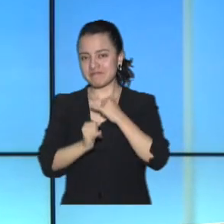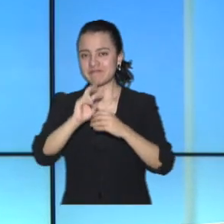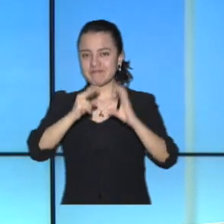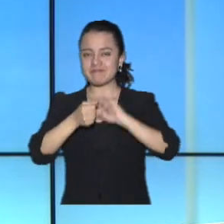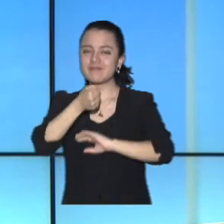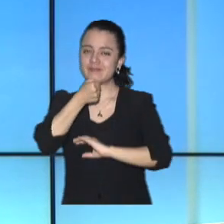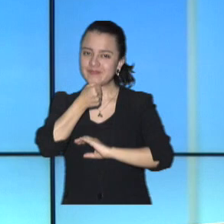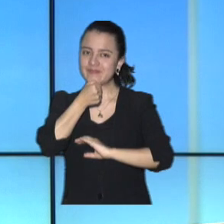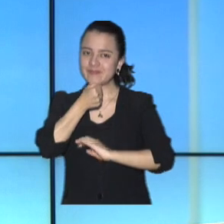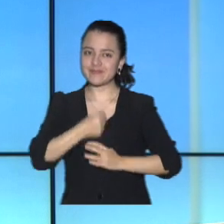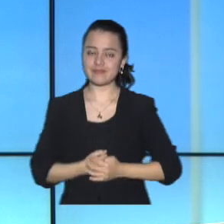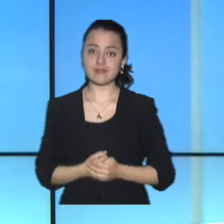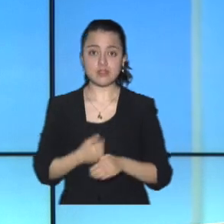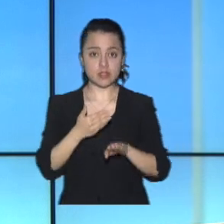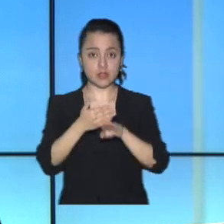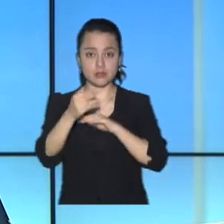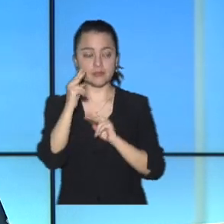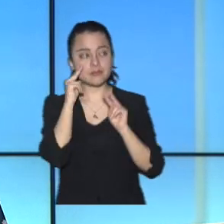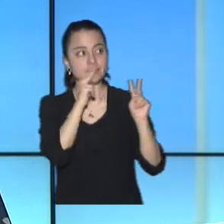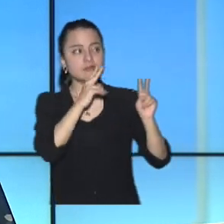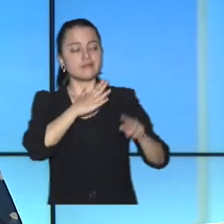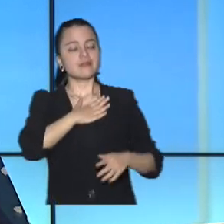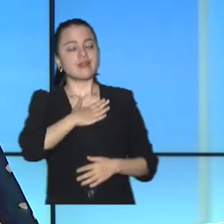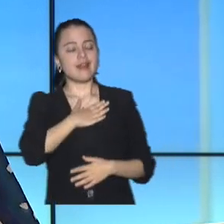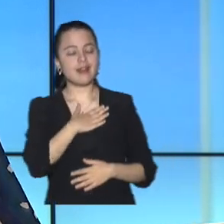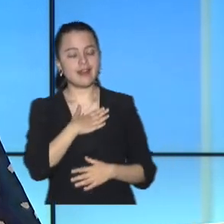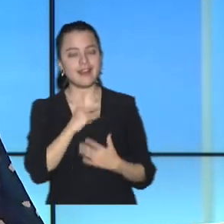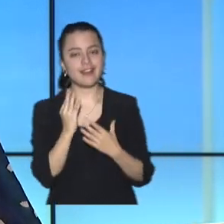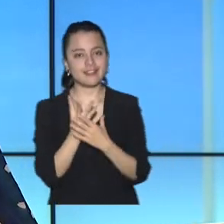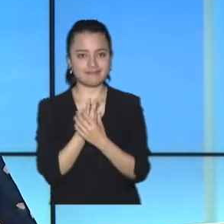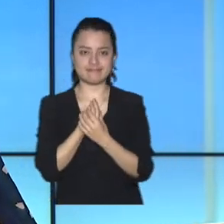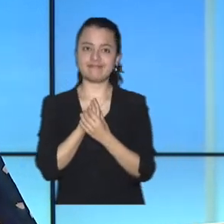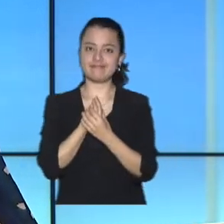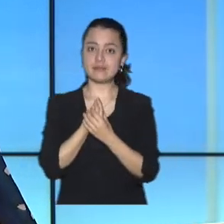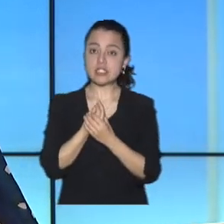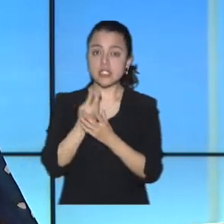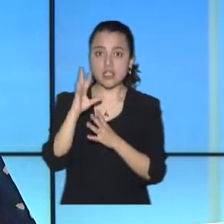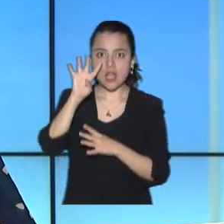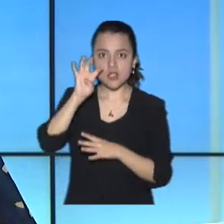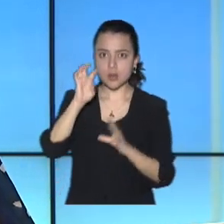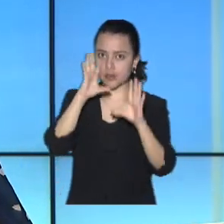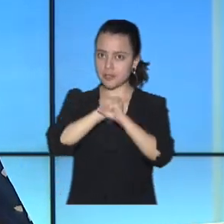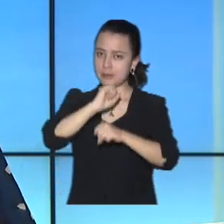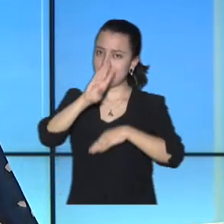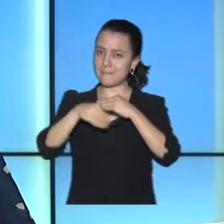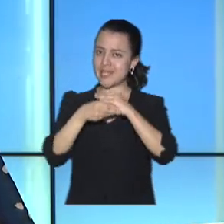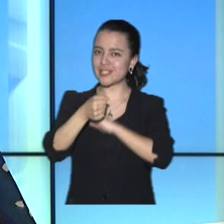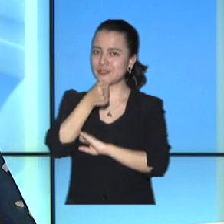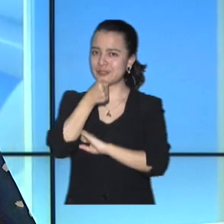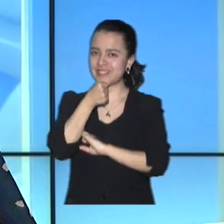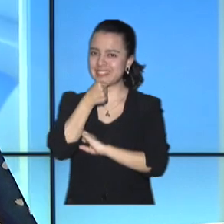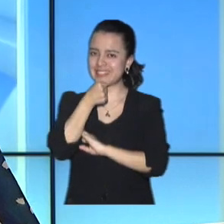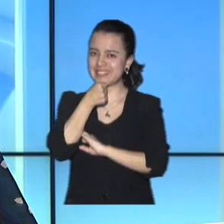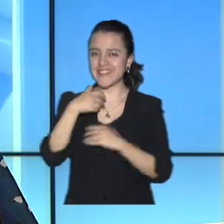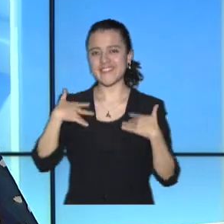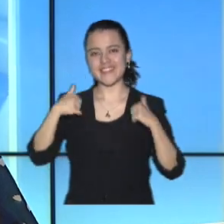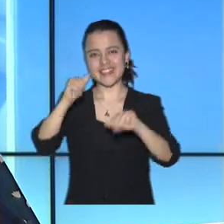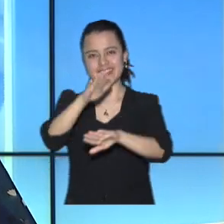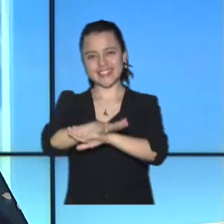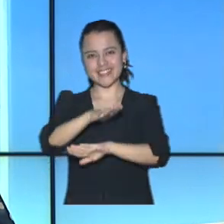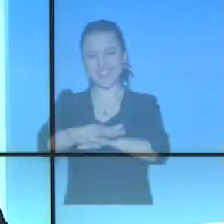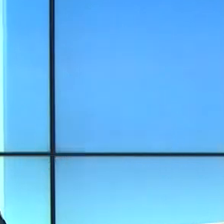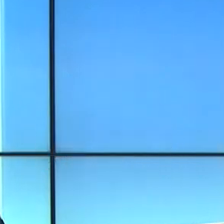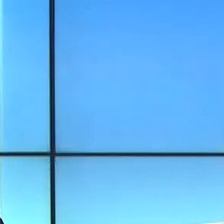Noticentro 1 CMI. A continuación, no se pierda La Rosa de Guadalupe y a las 9 de la noche espere una nueva emisión de noticias. Feliz tarde.